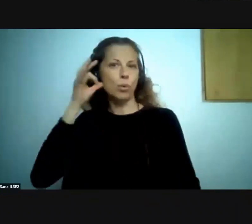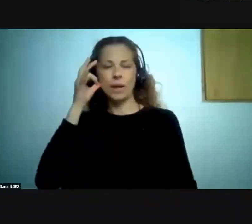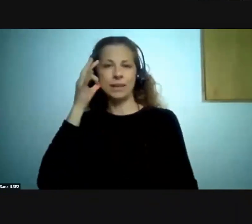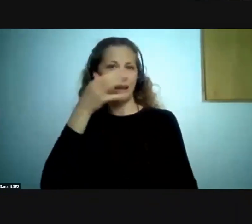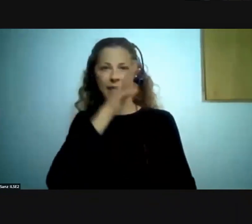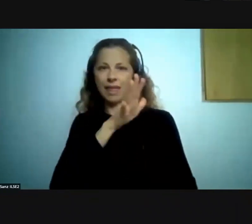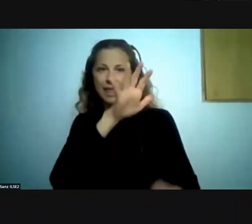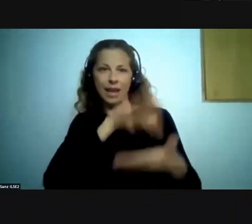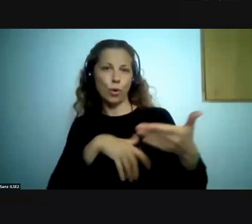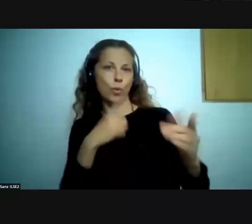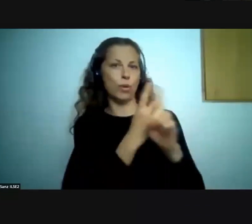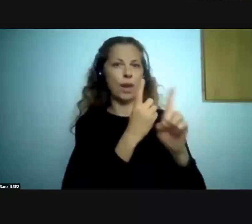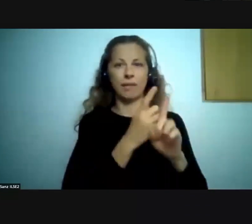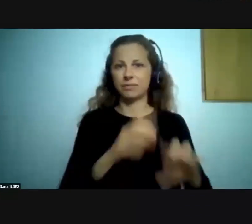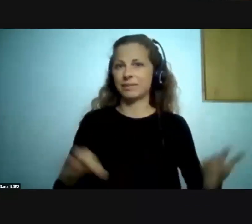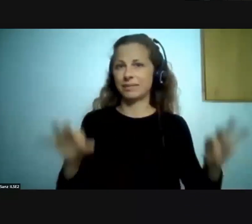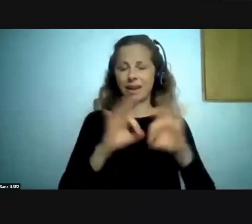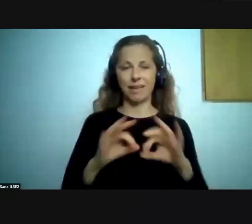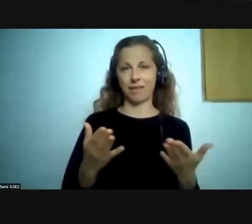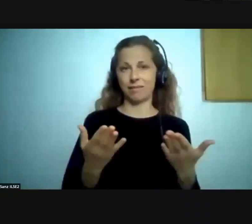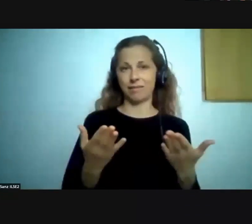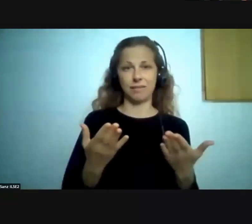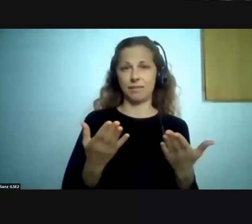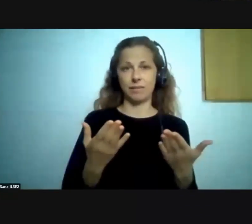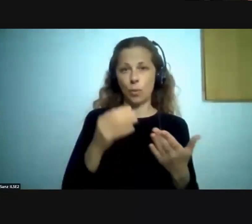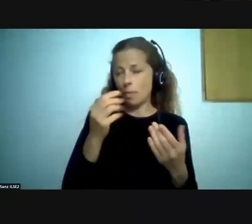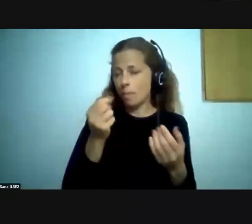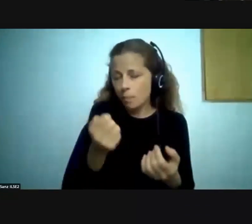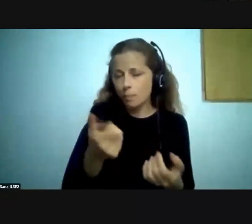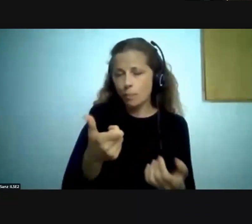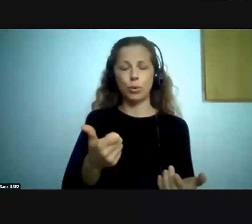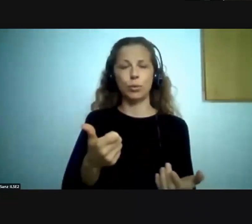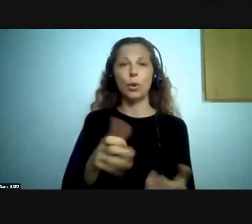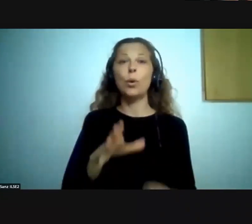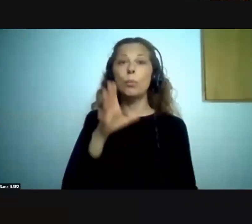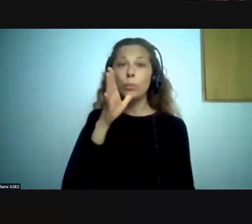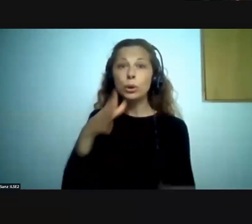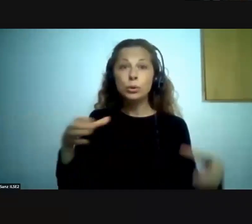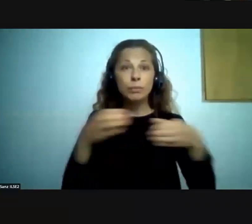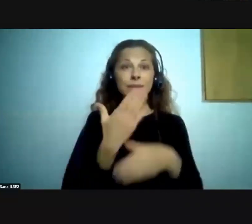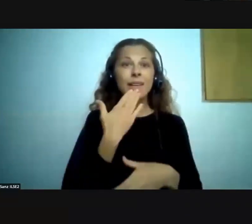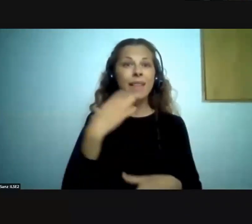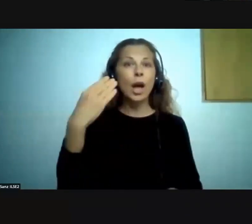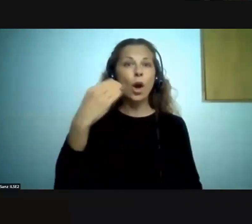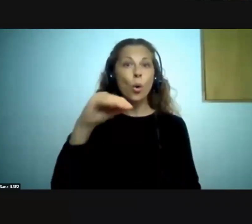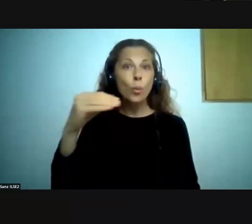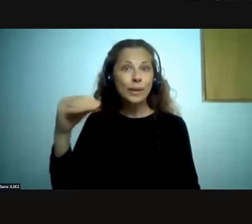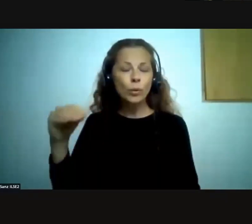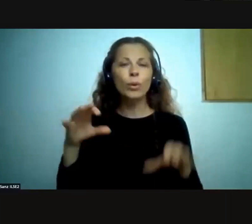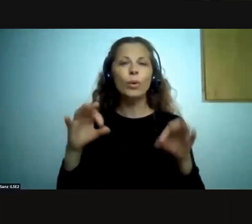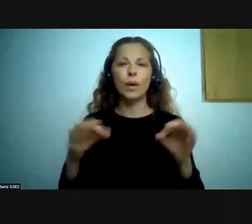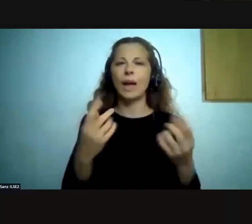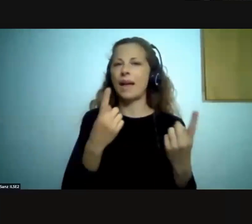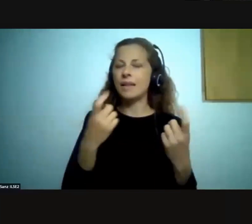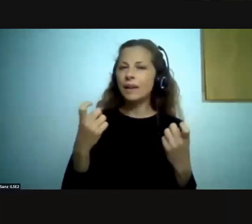social que envuelve. Entonces, eso dirigido a la juventud tiene que hacerse en el formato adecuado, tiene que acompañarse de otro tipo de